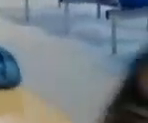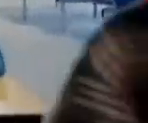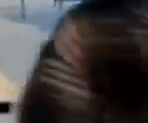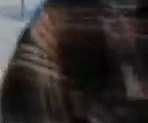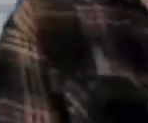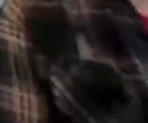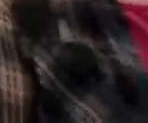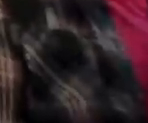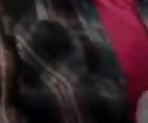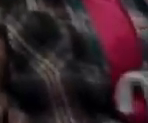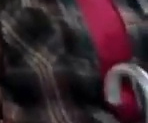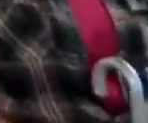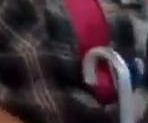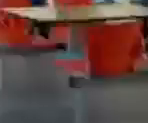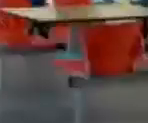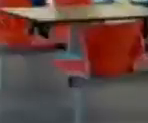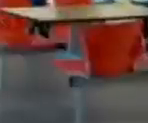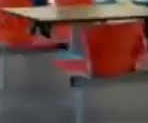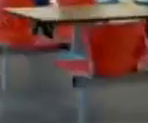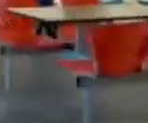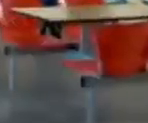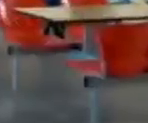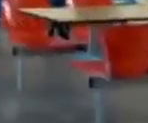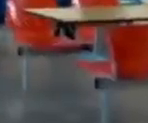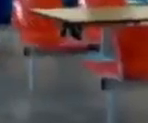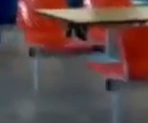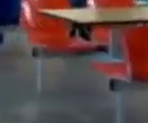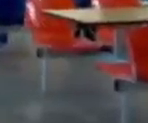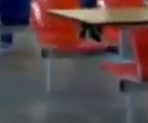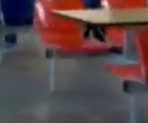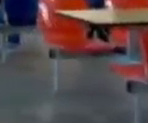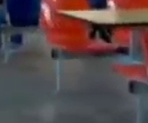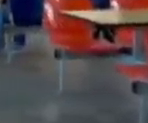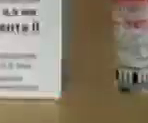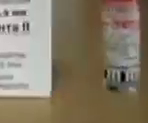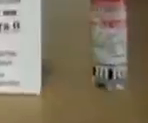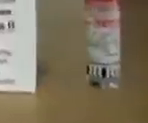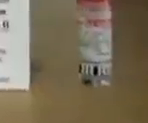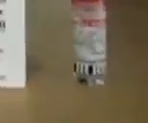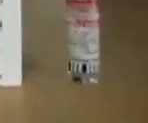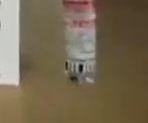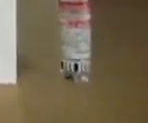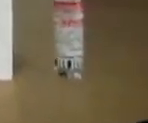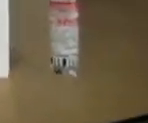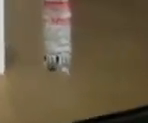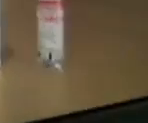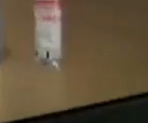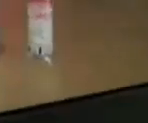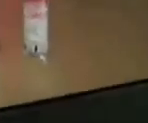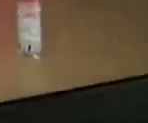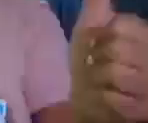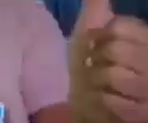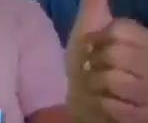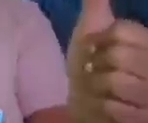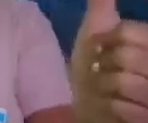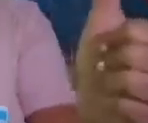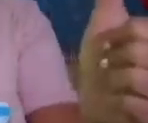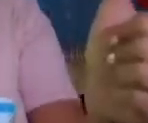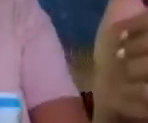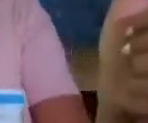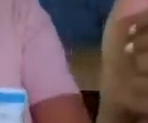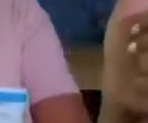que vengan a colocarse su vacuna. El proceso es rápido y todo muy atención muy buena.